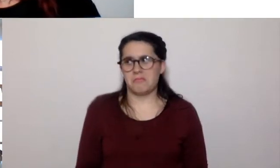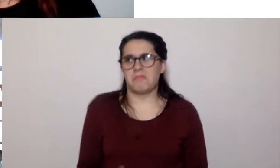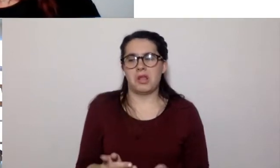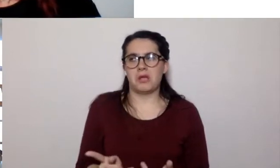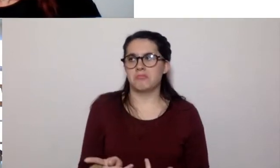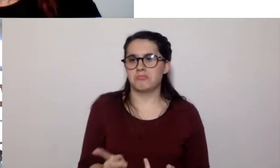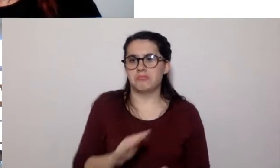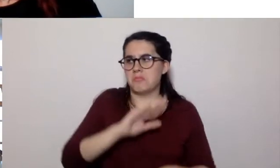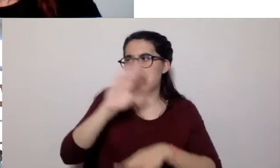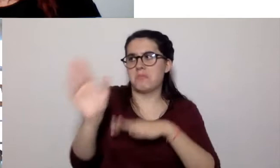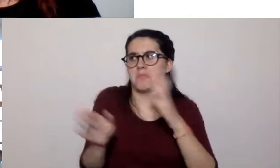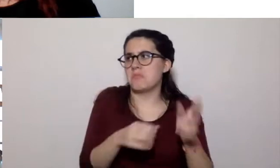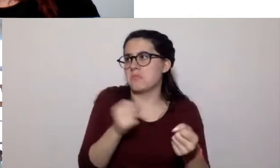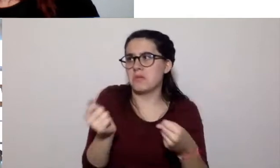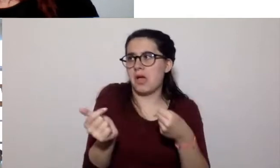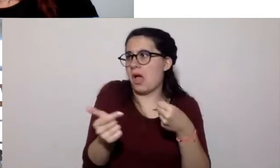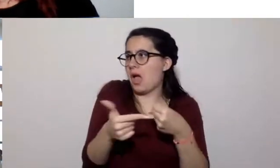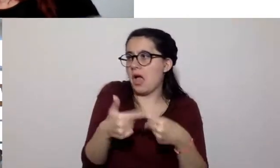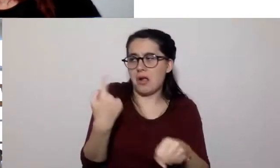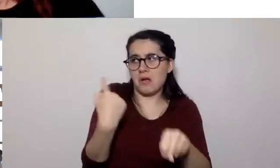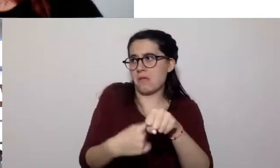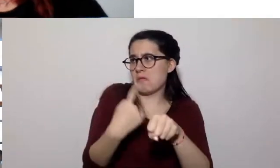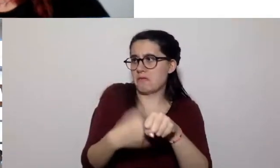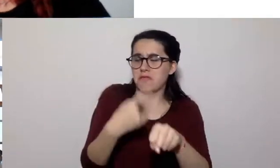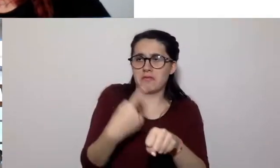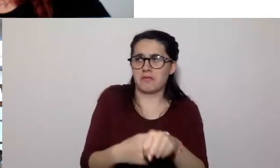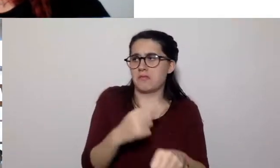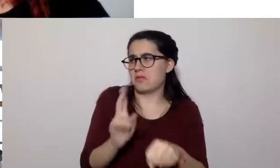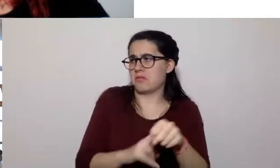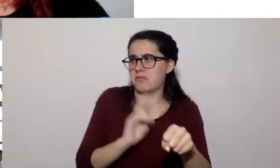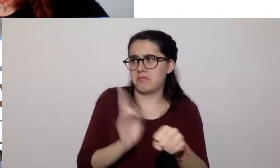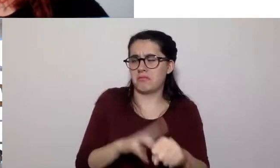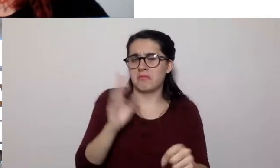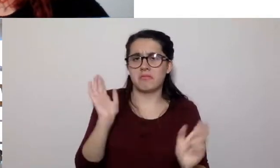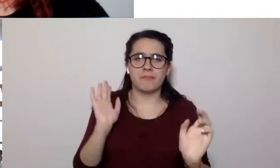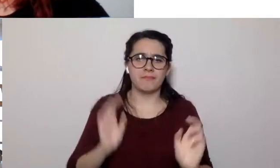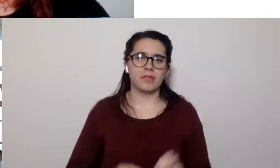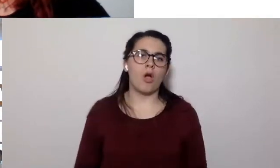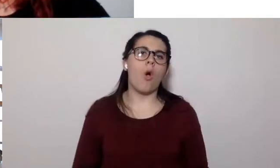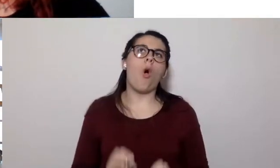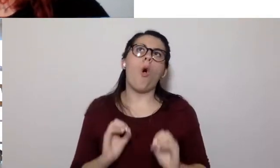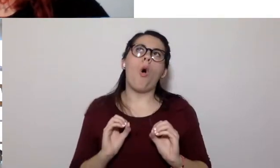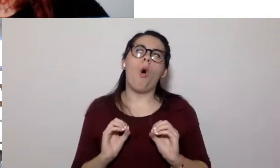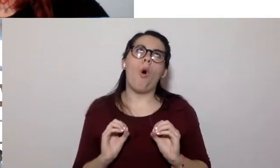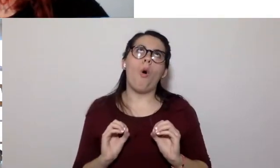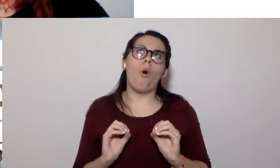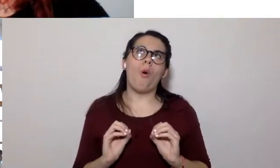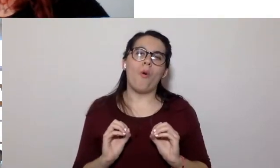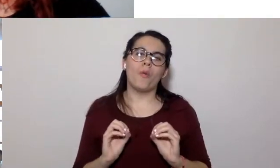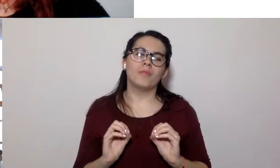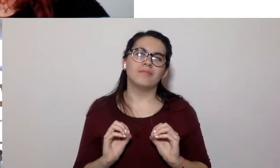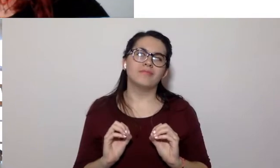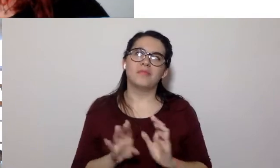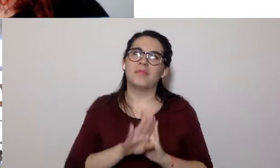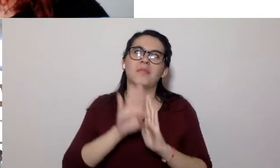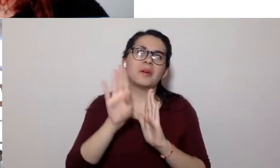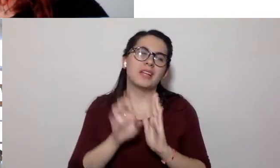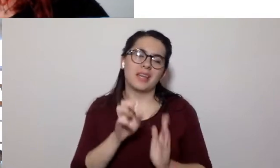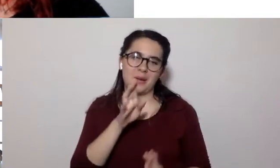cosa. O de cualquier otra cosa, ¿no? O el típico, la típica mamá, por ejemplo, ¿no? Las